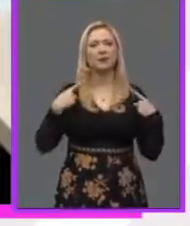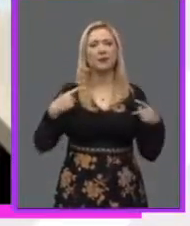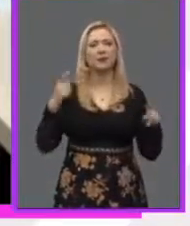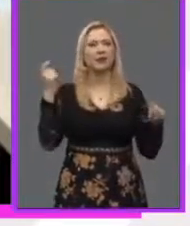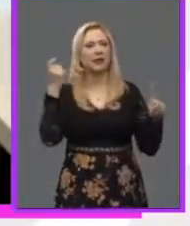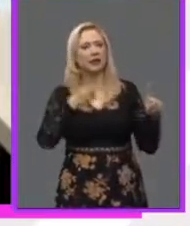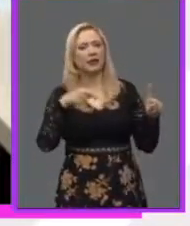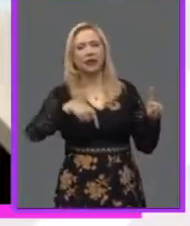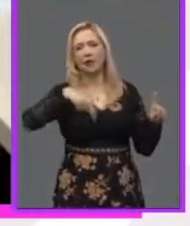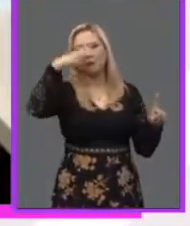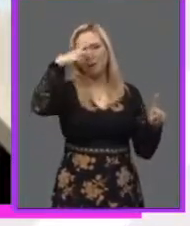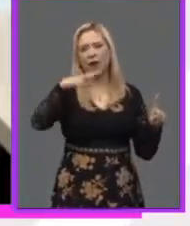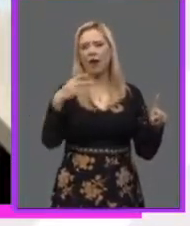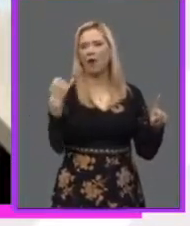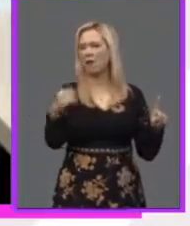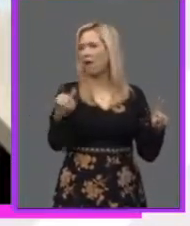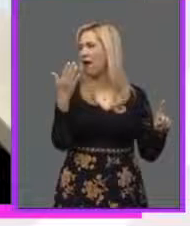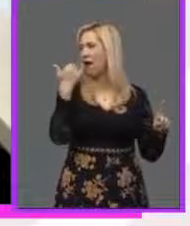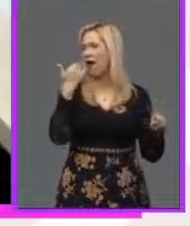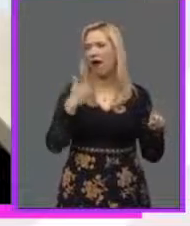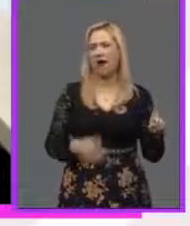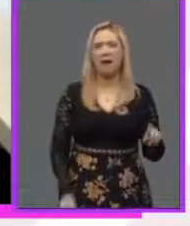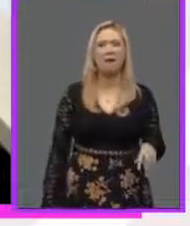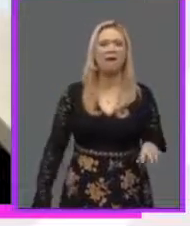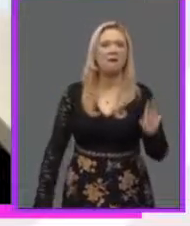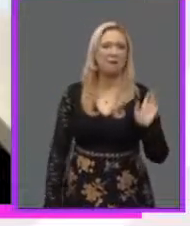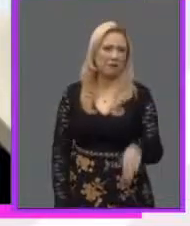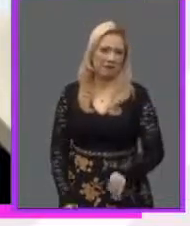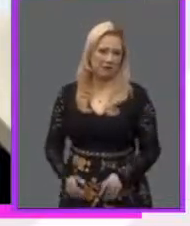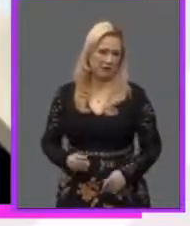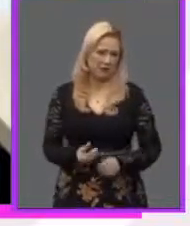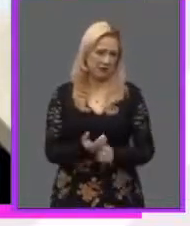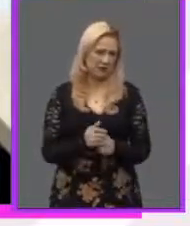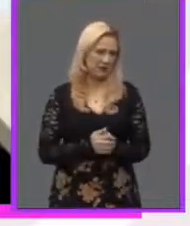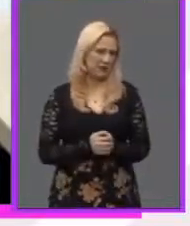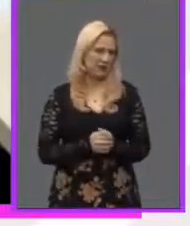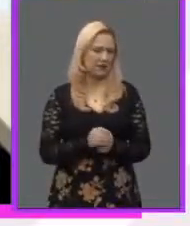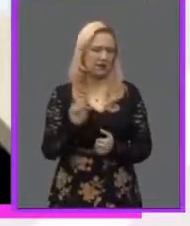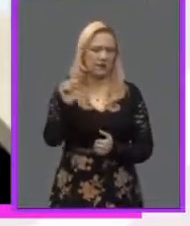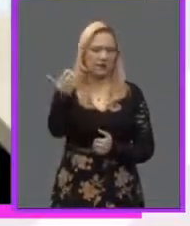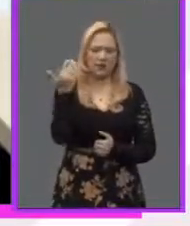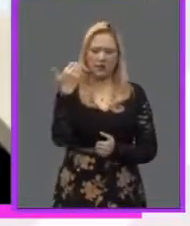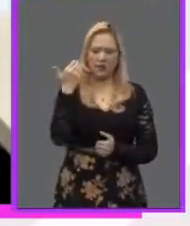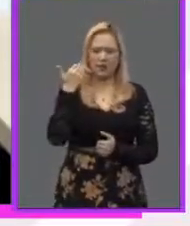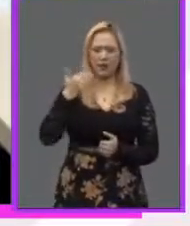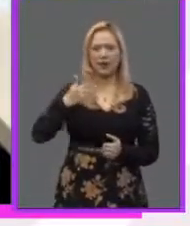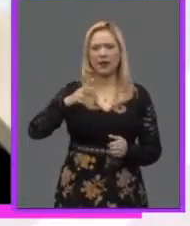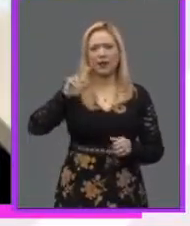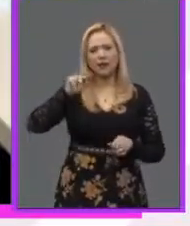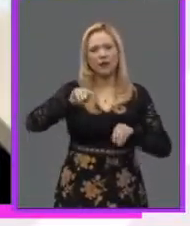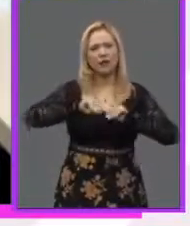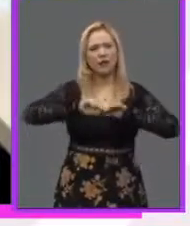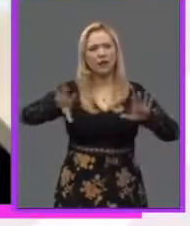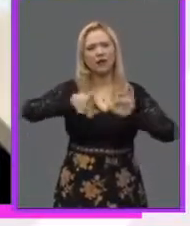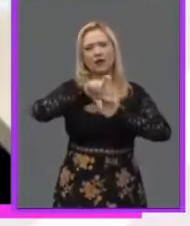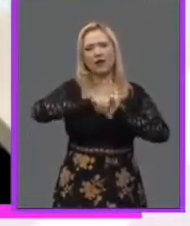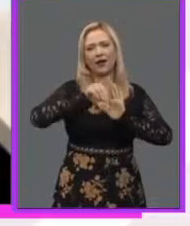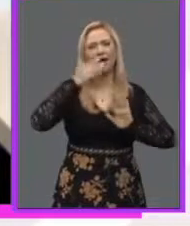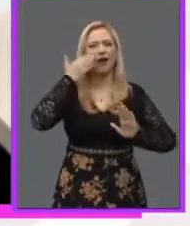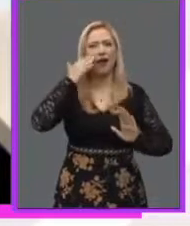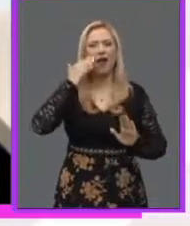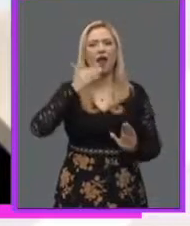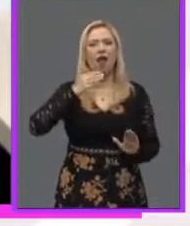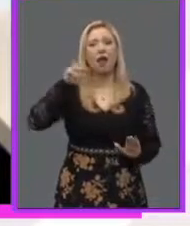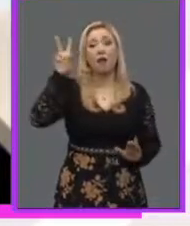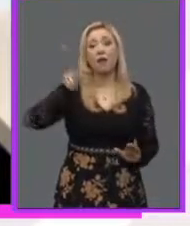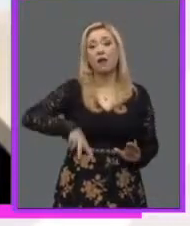sigue creyendo, que en México no hay racismo, ¿no? De hecho, como bien recordarás, se cenó mucho en medios de comunicación y redes sociales